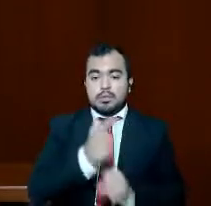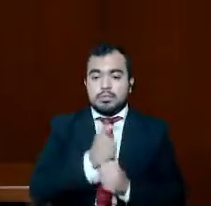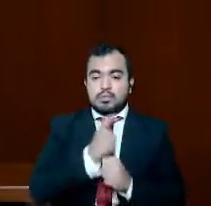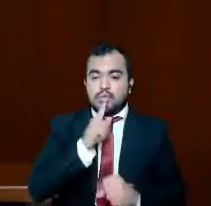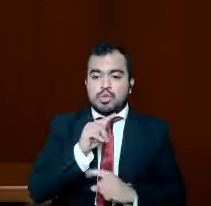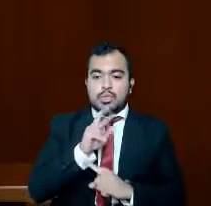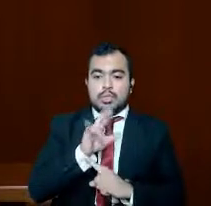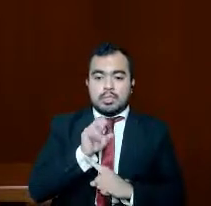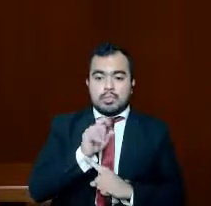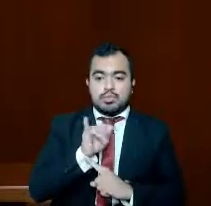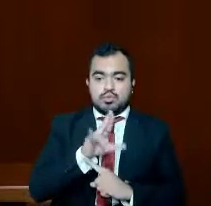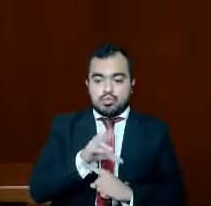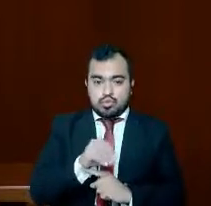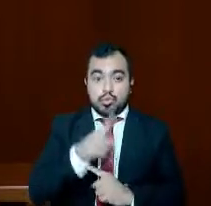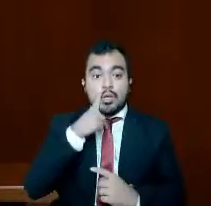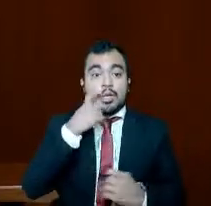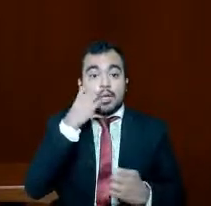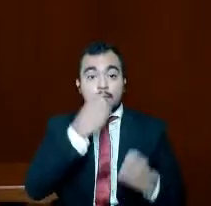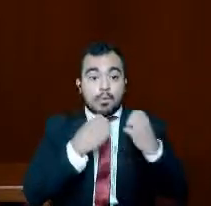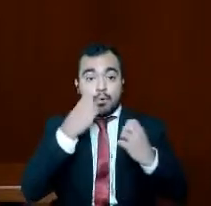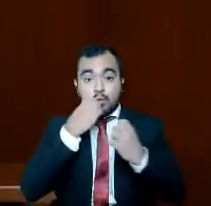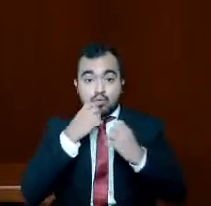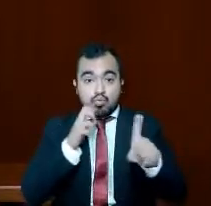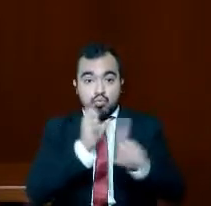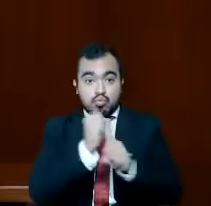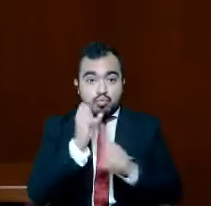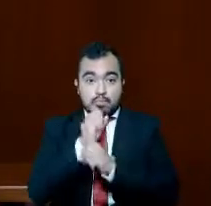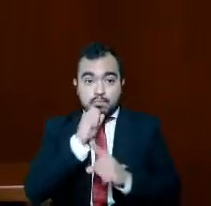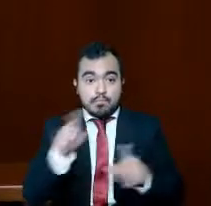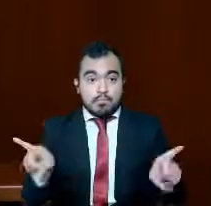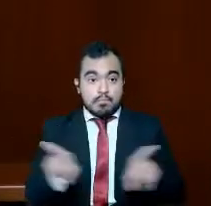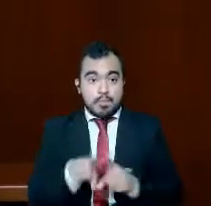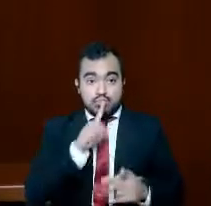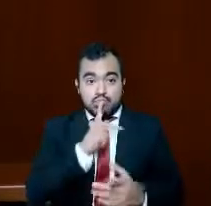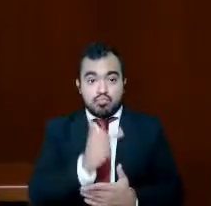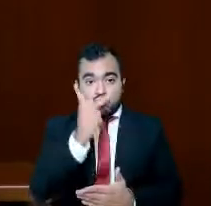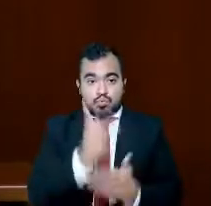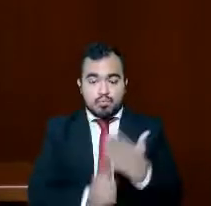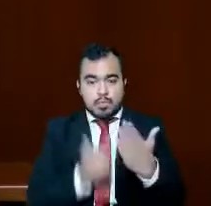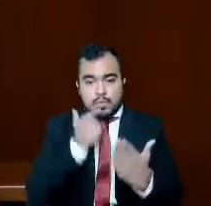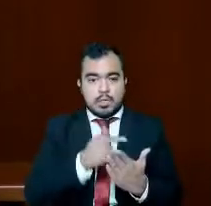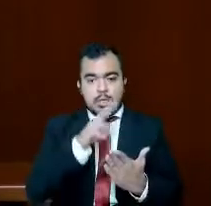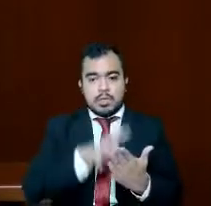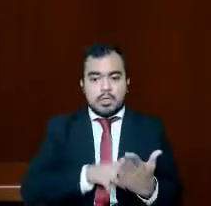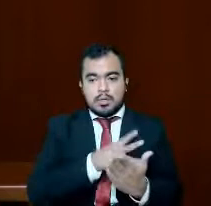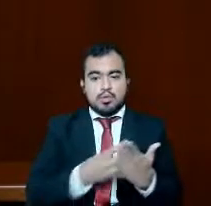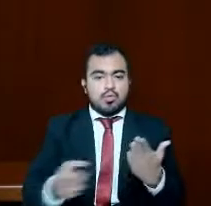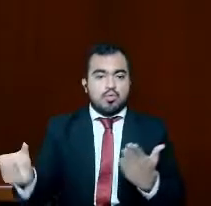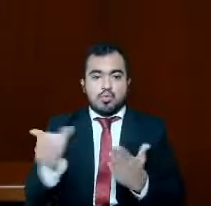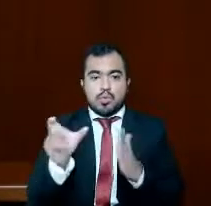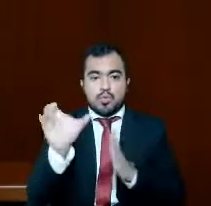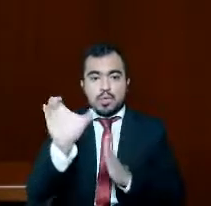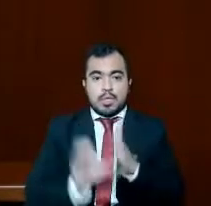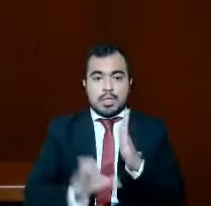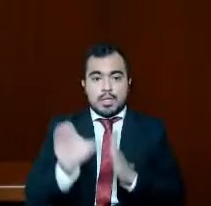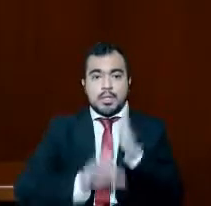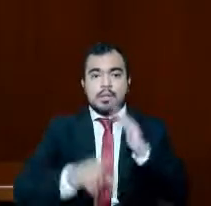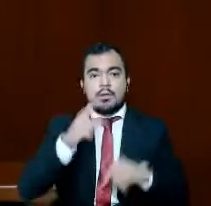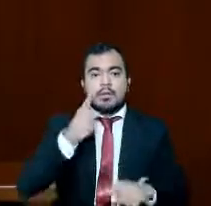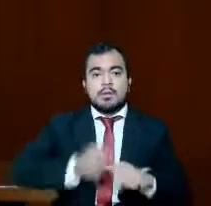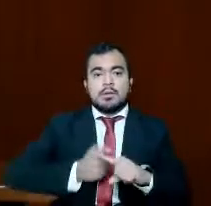evaluaciones serán la base de los ajustes del referido programa y su calendario de ejecución para los órganos